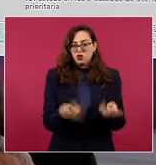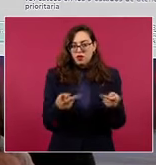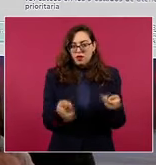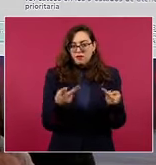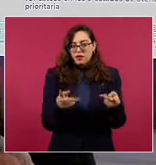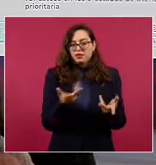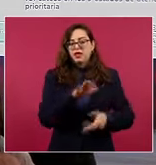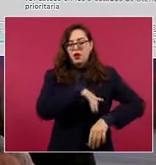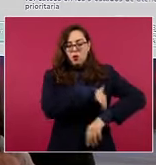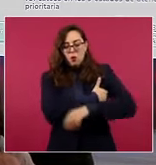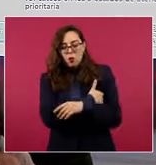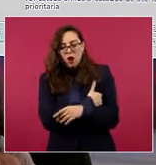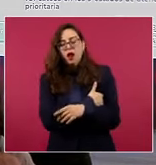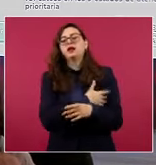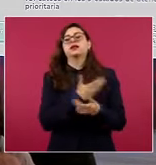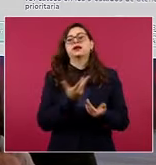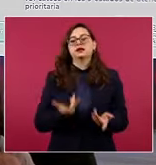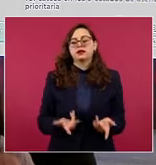se almacenan,